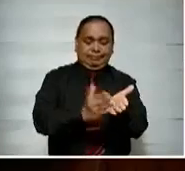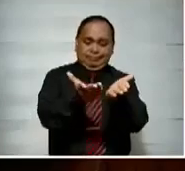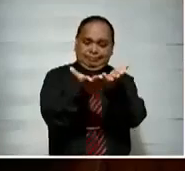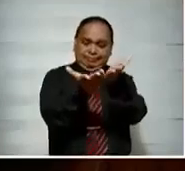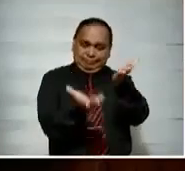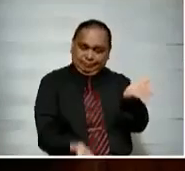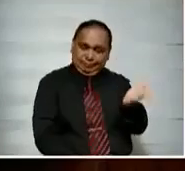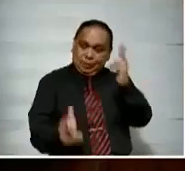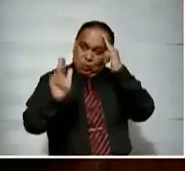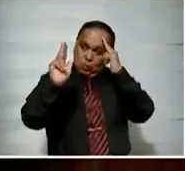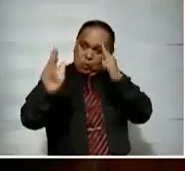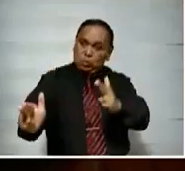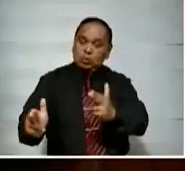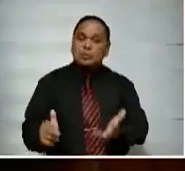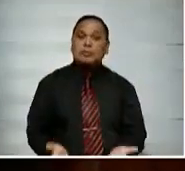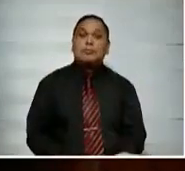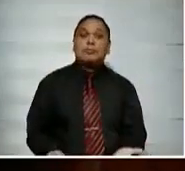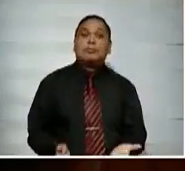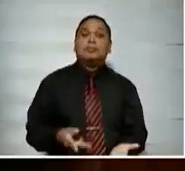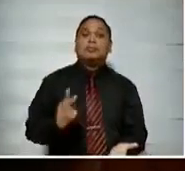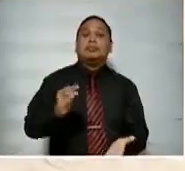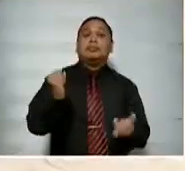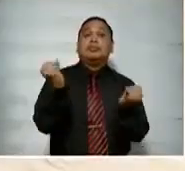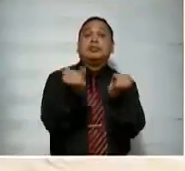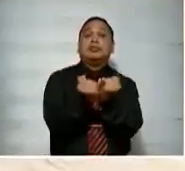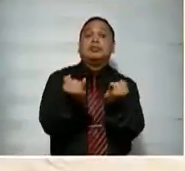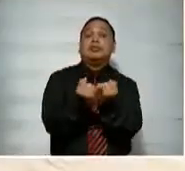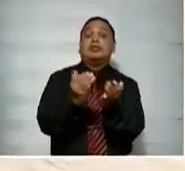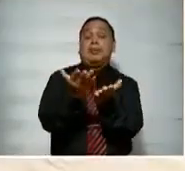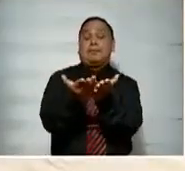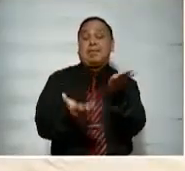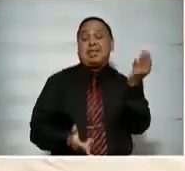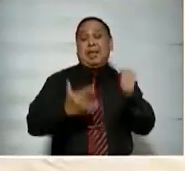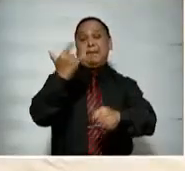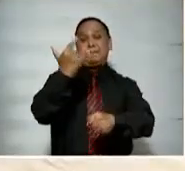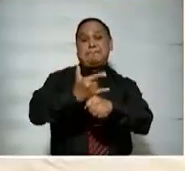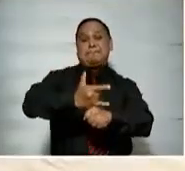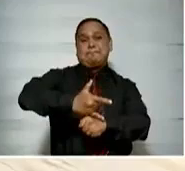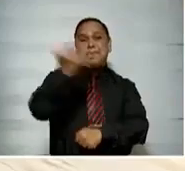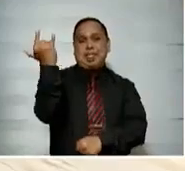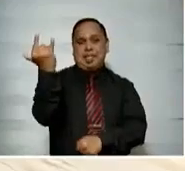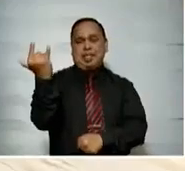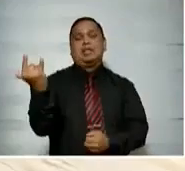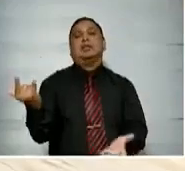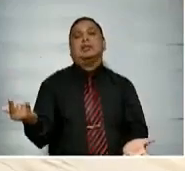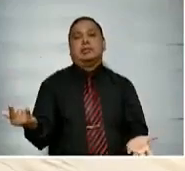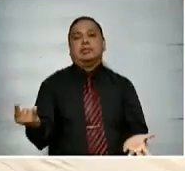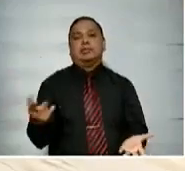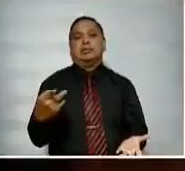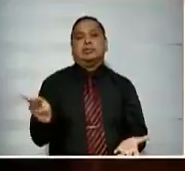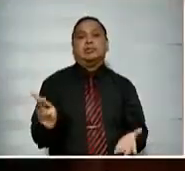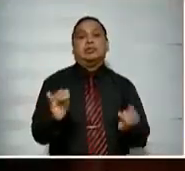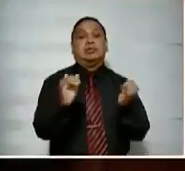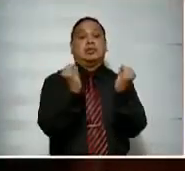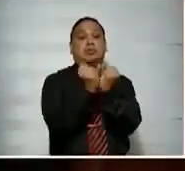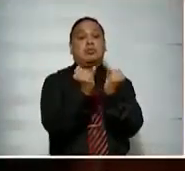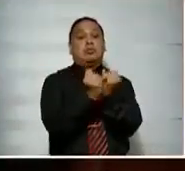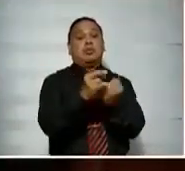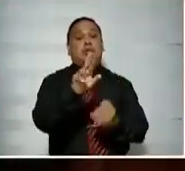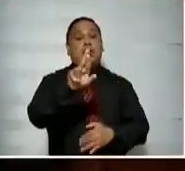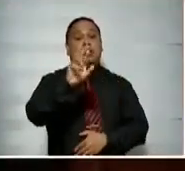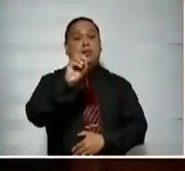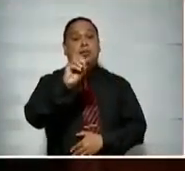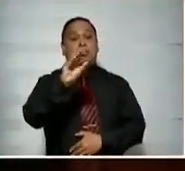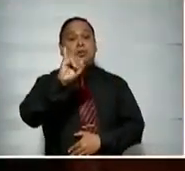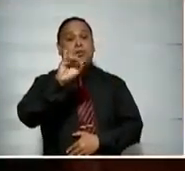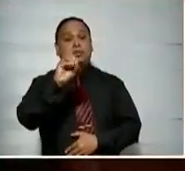mención honorífica. Ahí Cosío, Patito, pues, Patito. Ojalá igual. Que un día nos dé una respuesta también, porque Cosío yo lo respeto, pero pues aquí